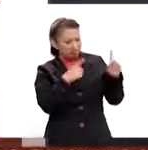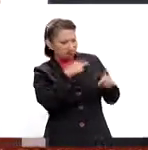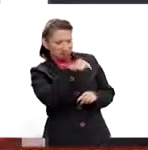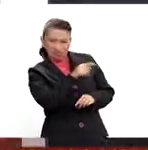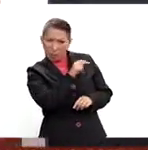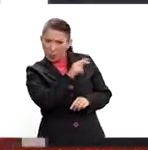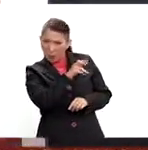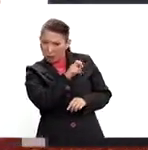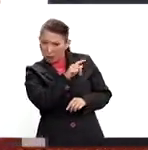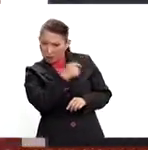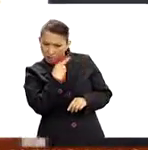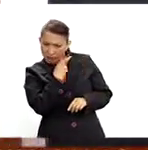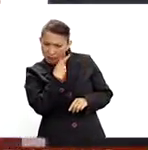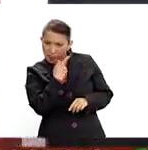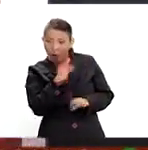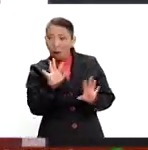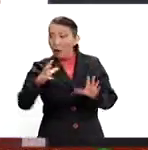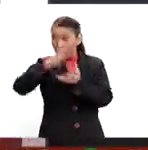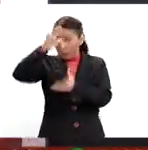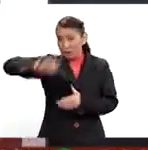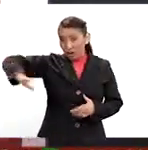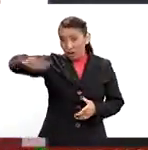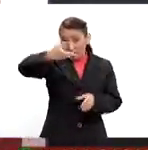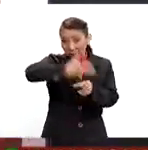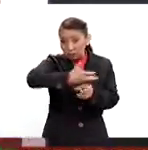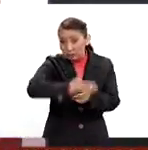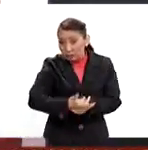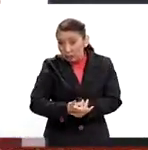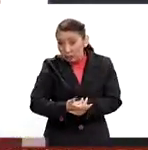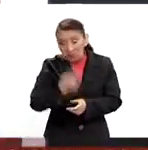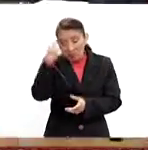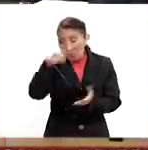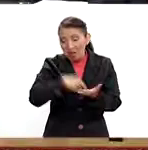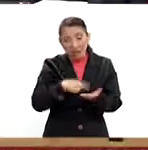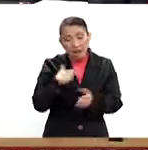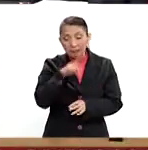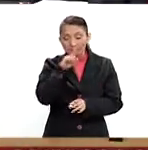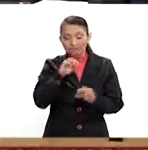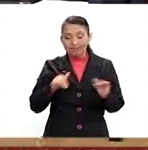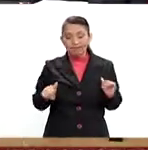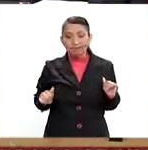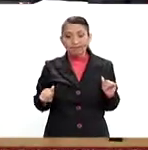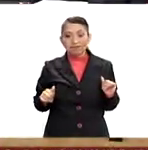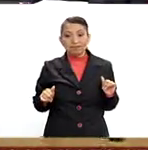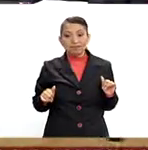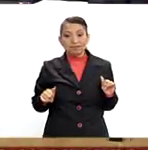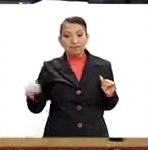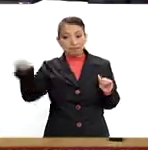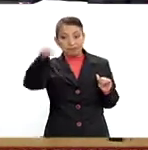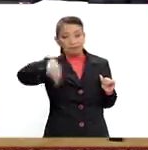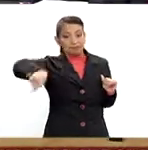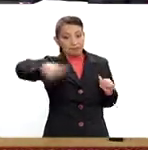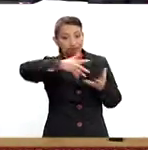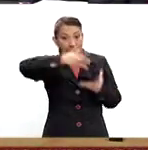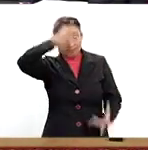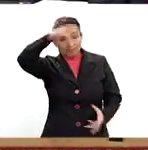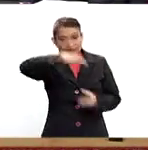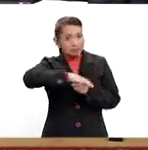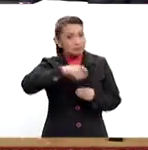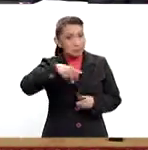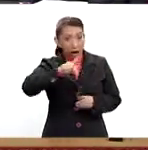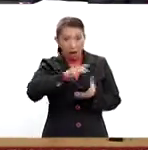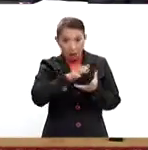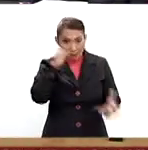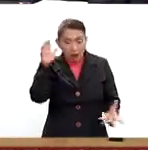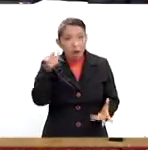los republicanos hablen en nombre de la mayoría de los estadounidenses. La mayoría según ese sistema electoral. Claro. Pero en realidad no es